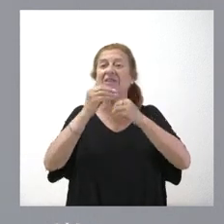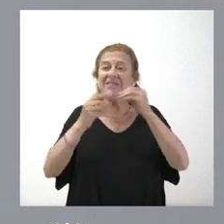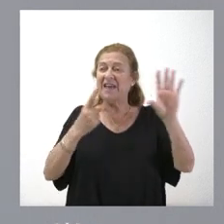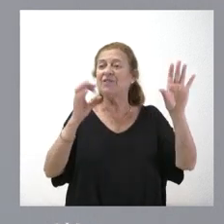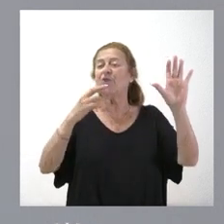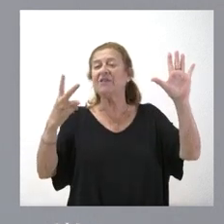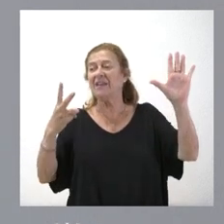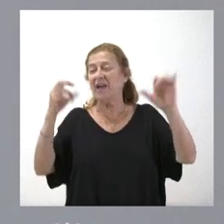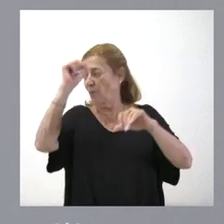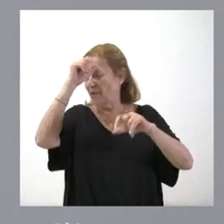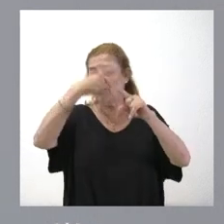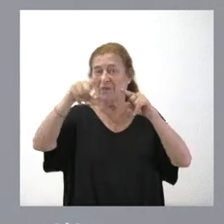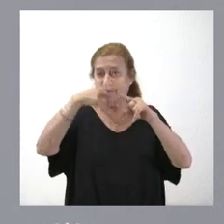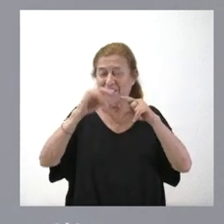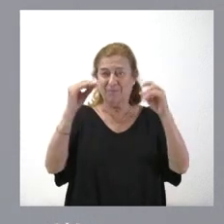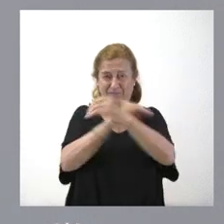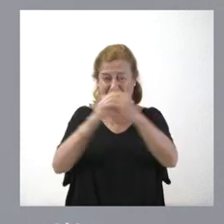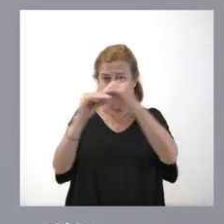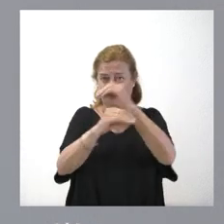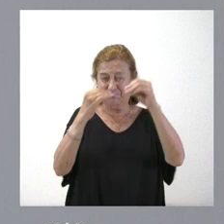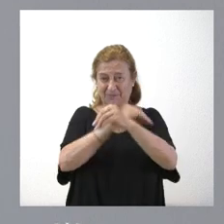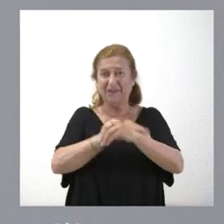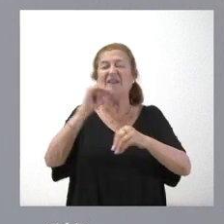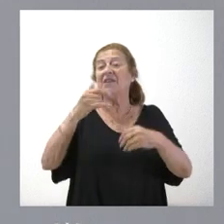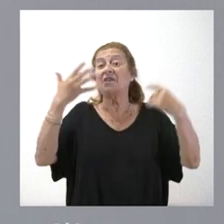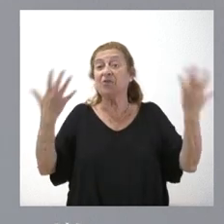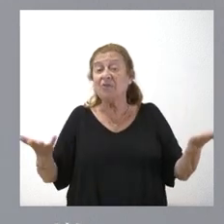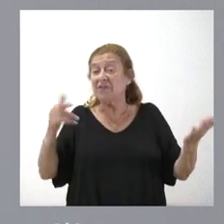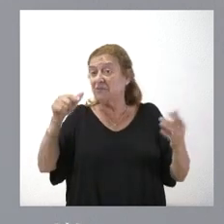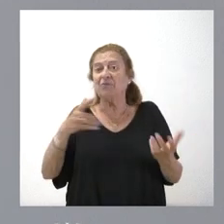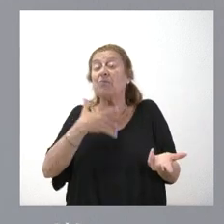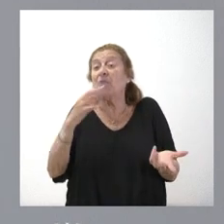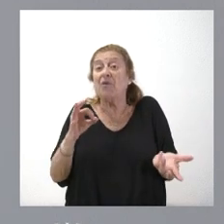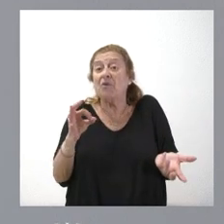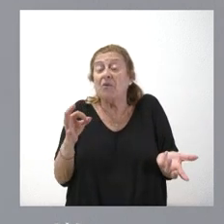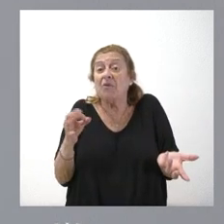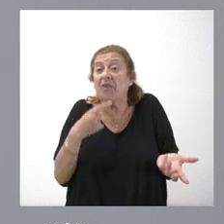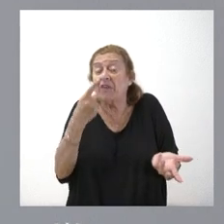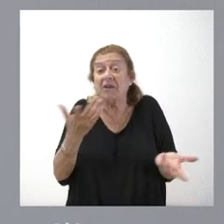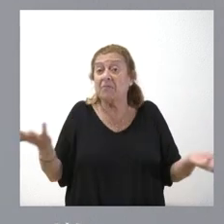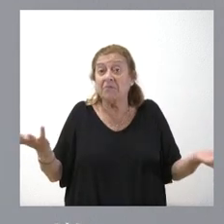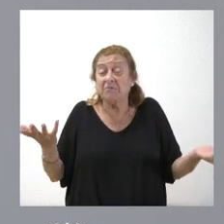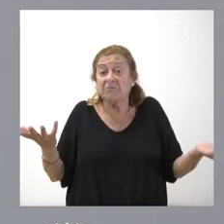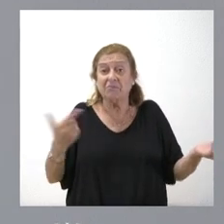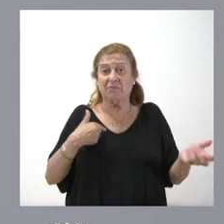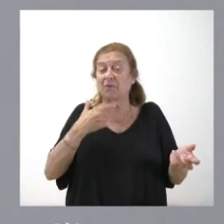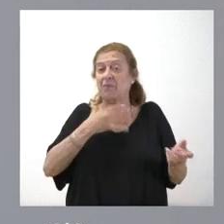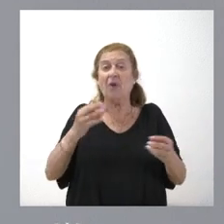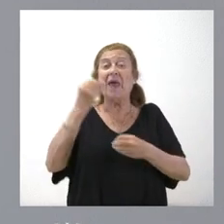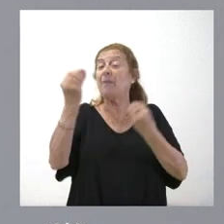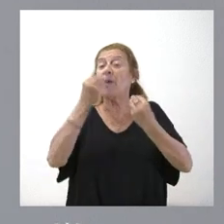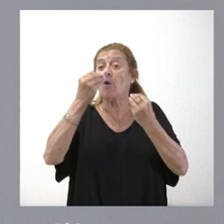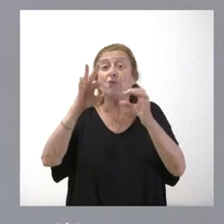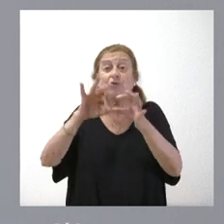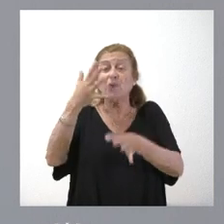distintas y contradictorias y por tanto esto es lo que puedo desear le deseo la mejor fortuna